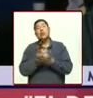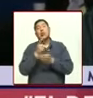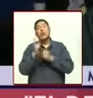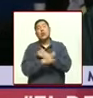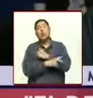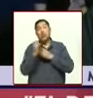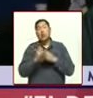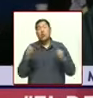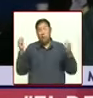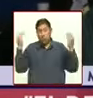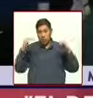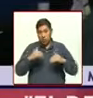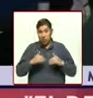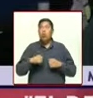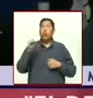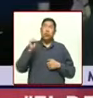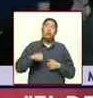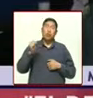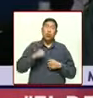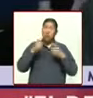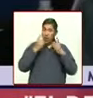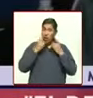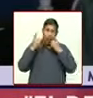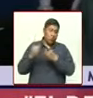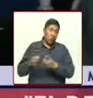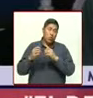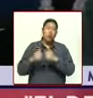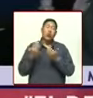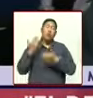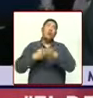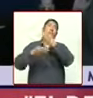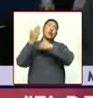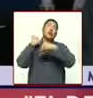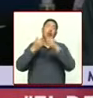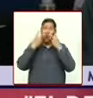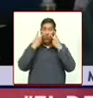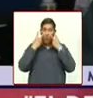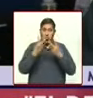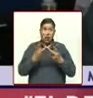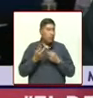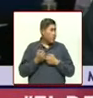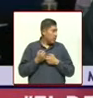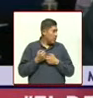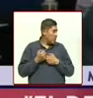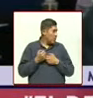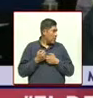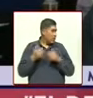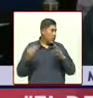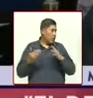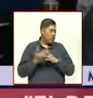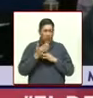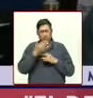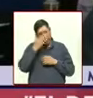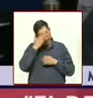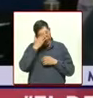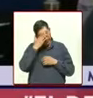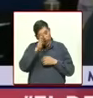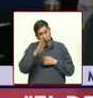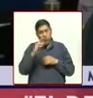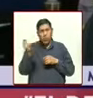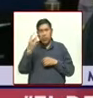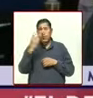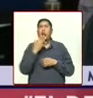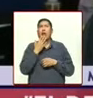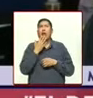delito de robo agravado? Claro que sí, la denuncia, de acuerdo a los antecedentes y lo que hemos visto a través de su medio